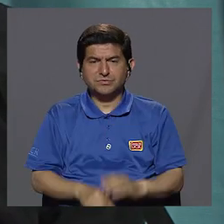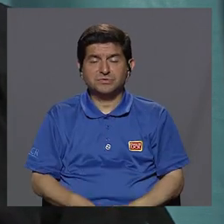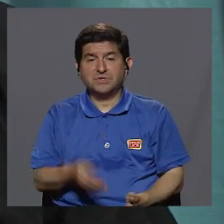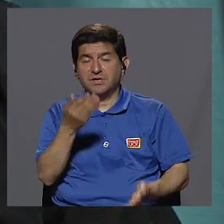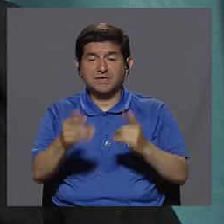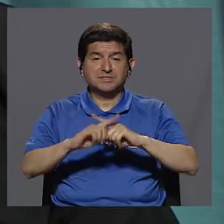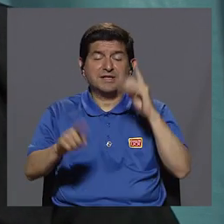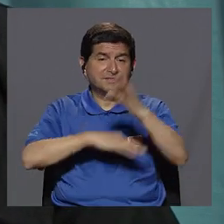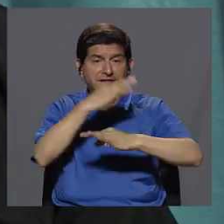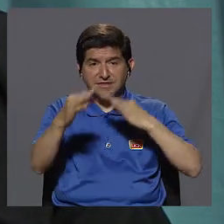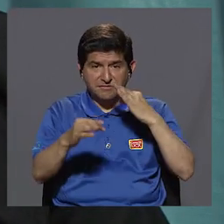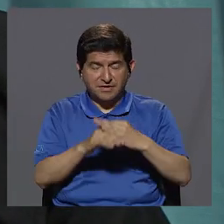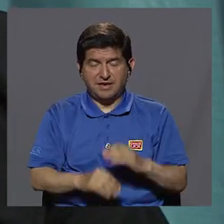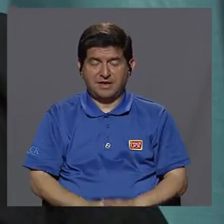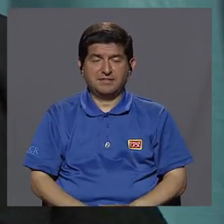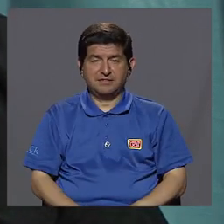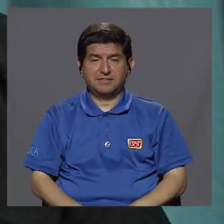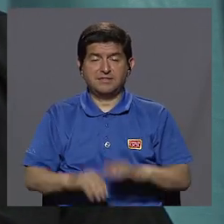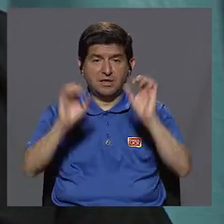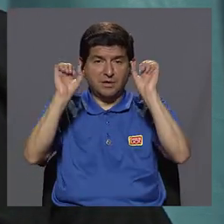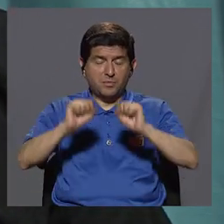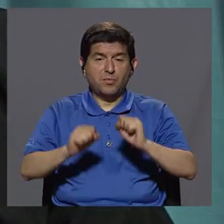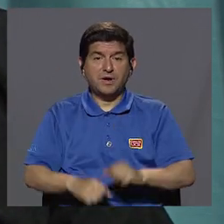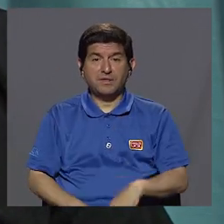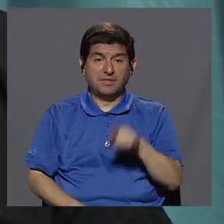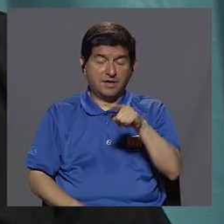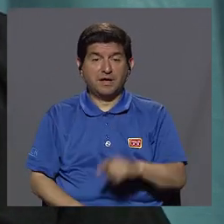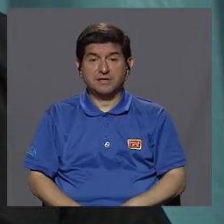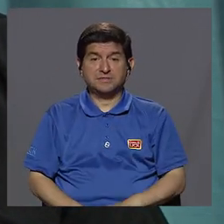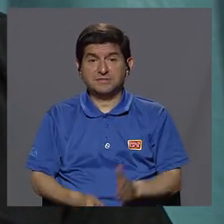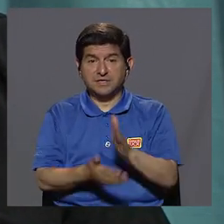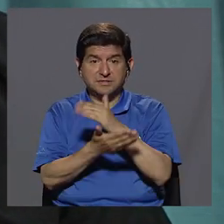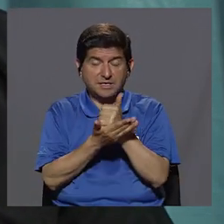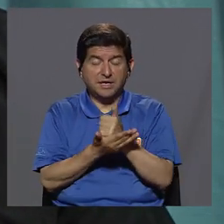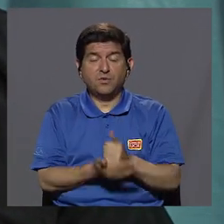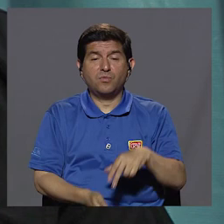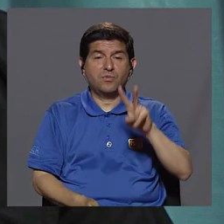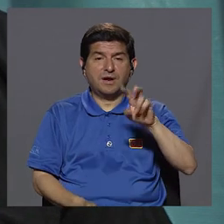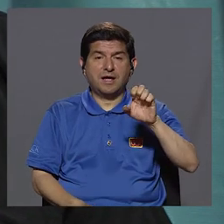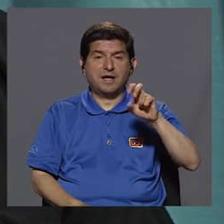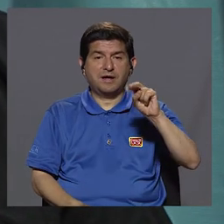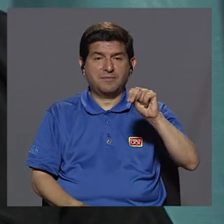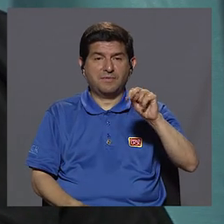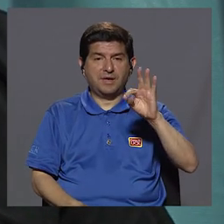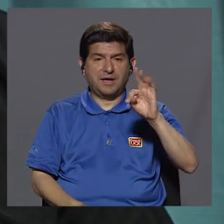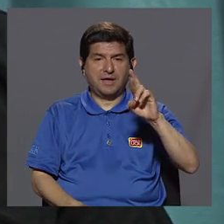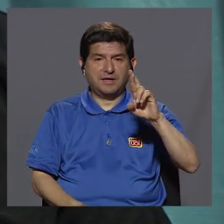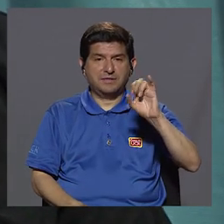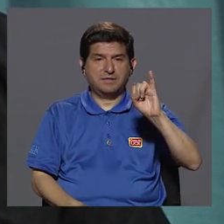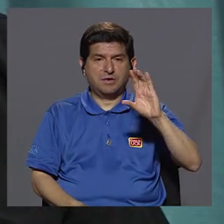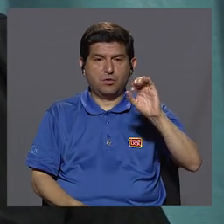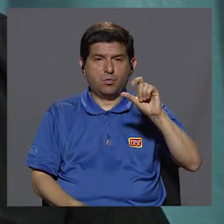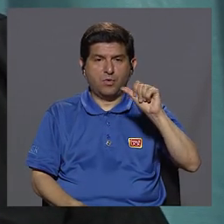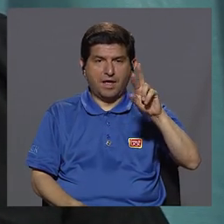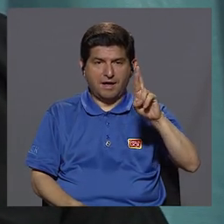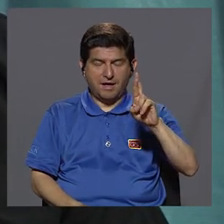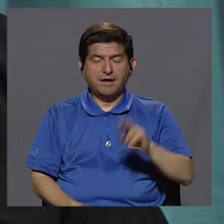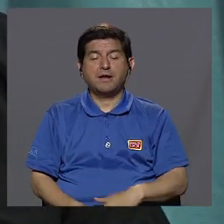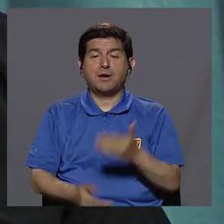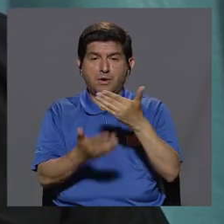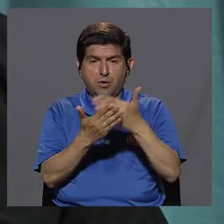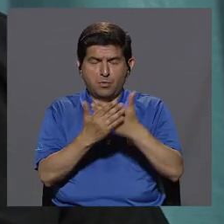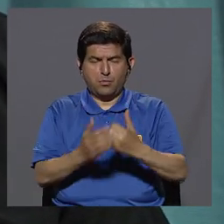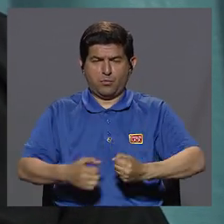supraventriculares o eventualmente también arritmias malignas ventriculares que eventualmente la prueba de fuerza no